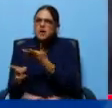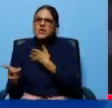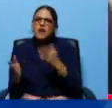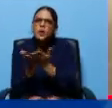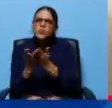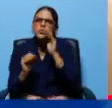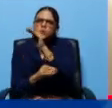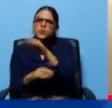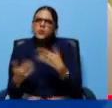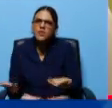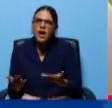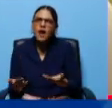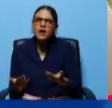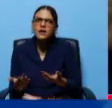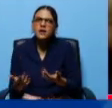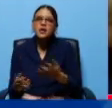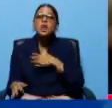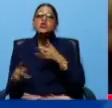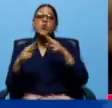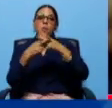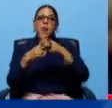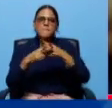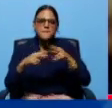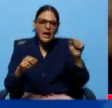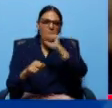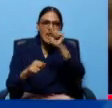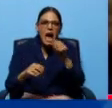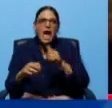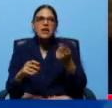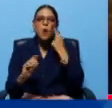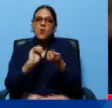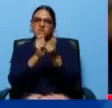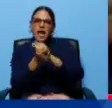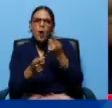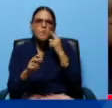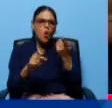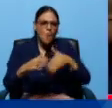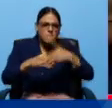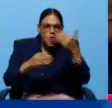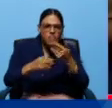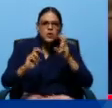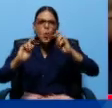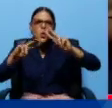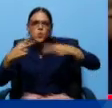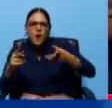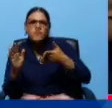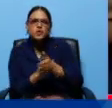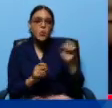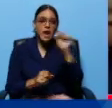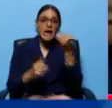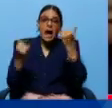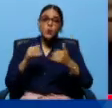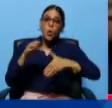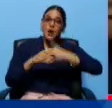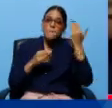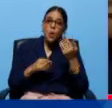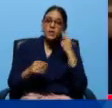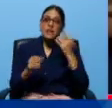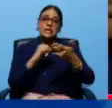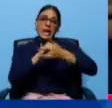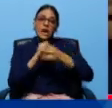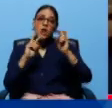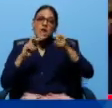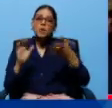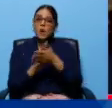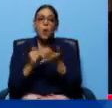gusta? Mecánica automotriz. Fíjate cómo va cambiando la mecánica. Porque los vehículos ahora evolucionan hacia